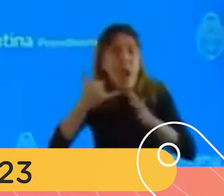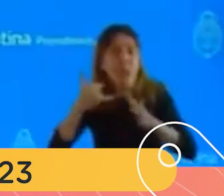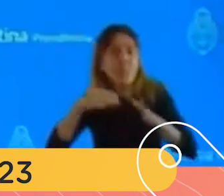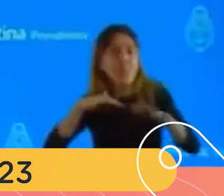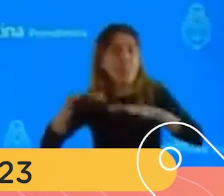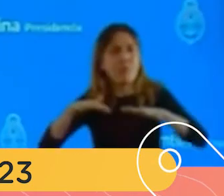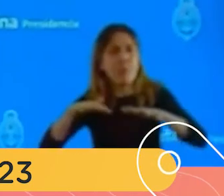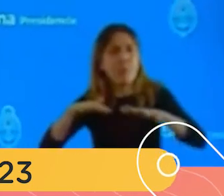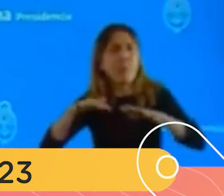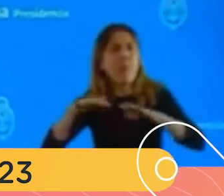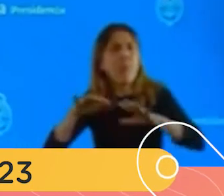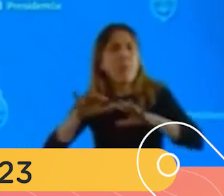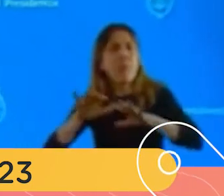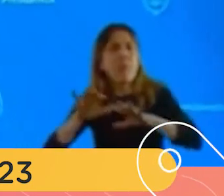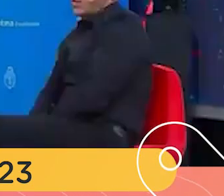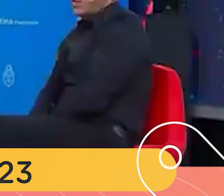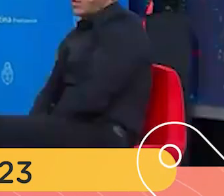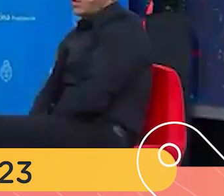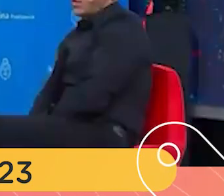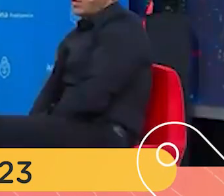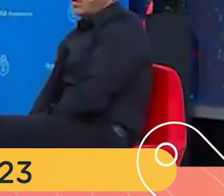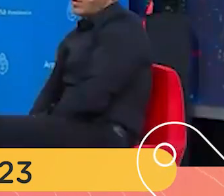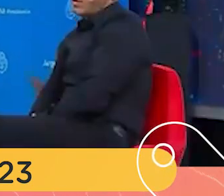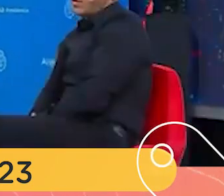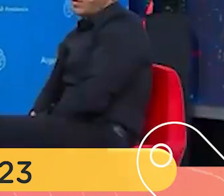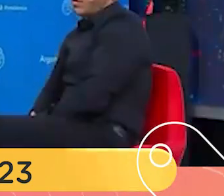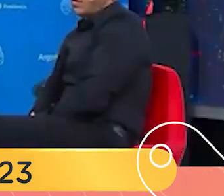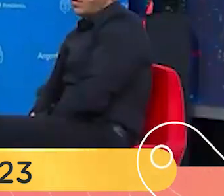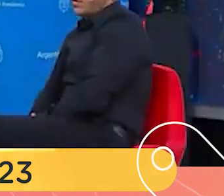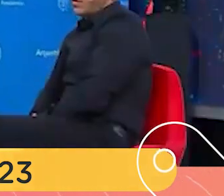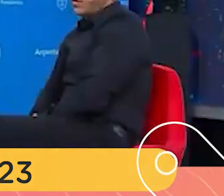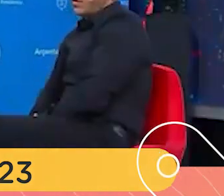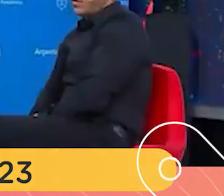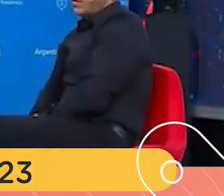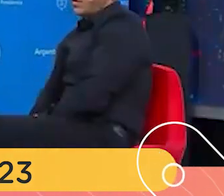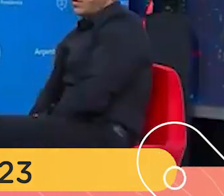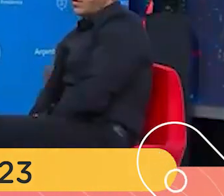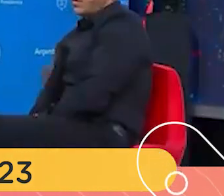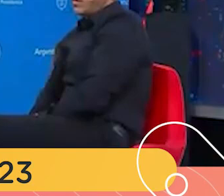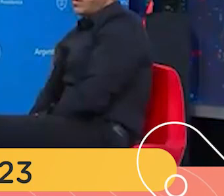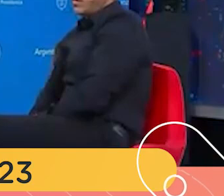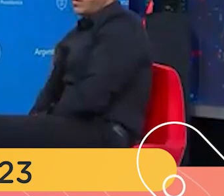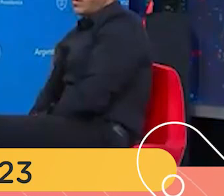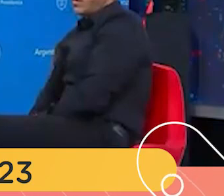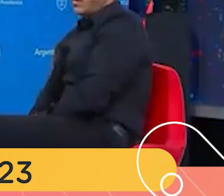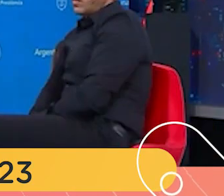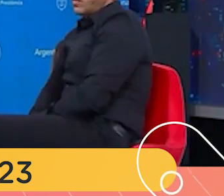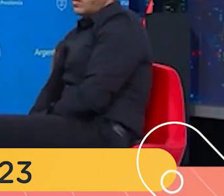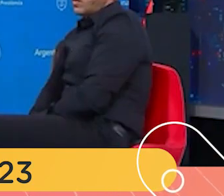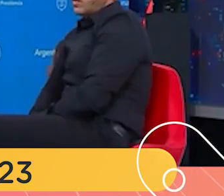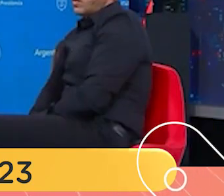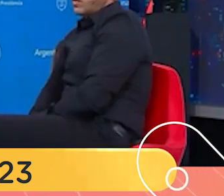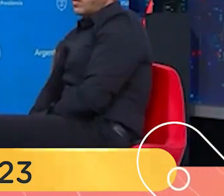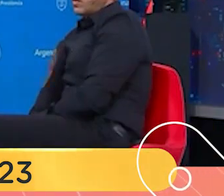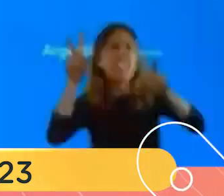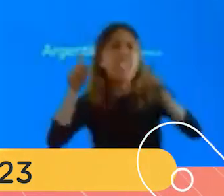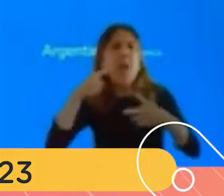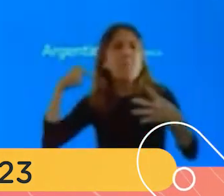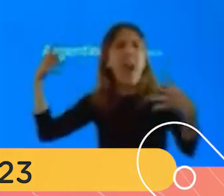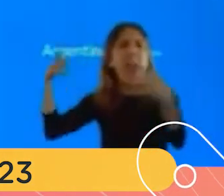palabra no es un dato menor la ruptura de la palabra de quién gobierna O sea que un tipo te pida Cadena Nacional